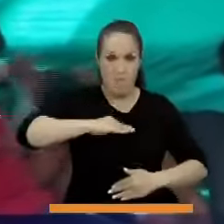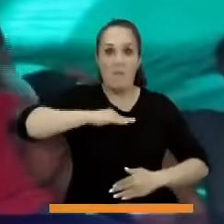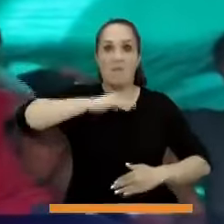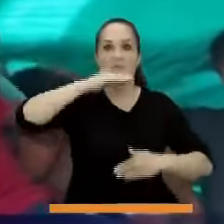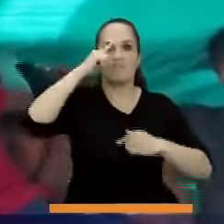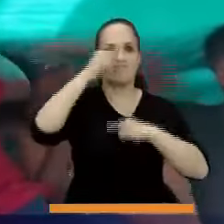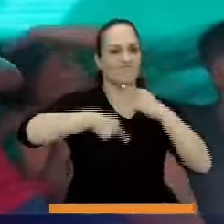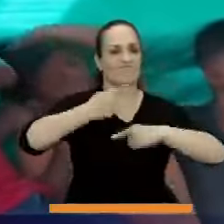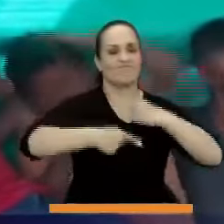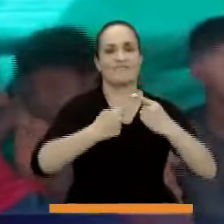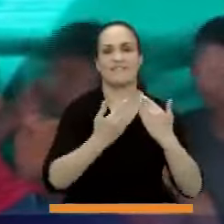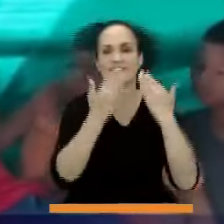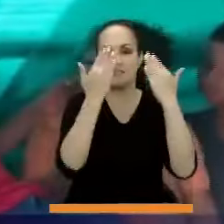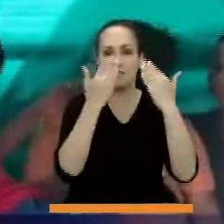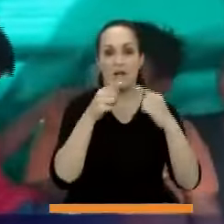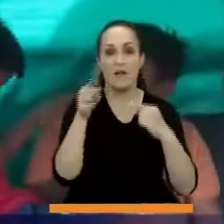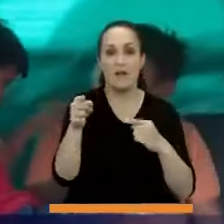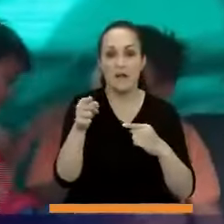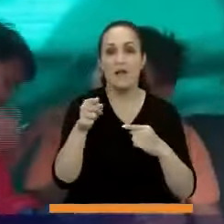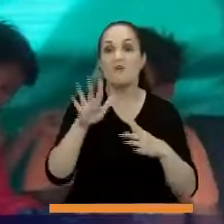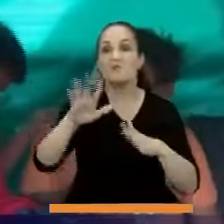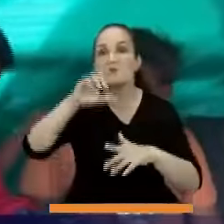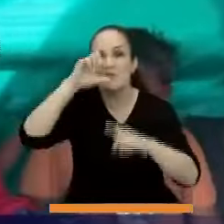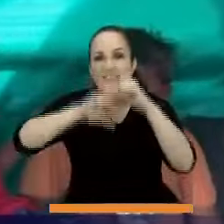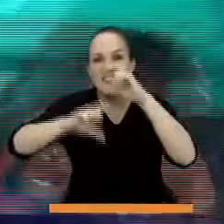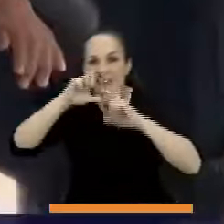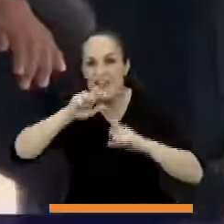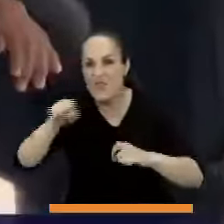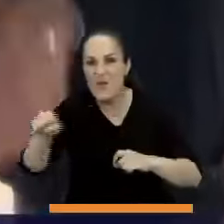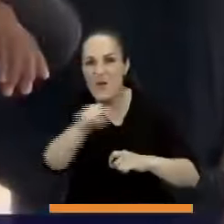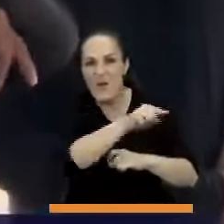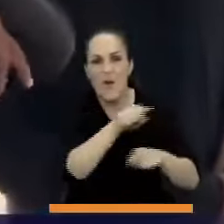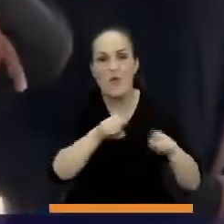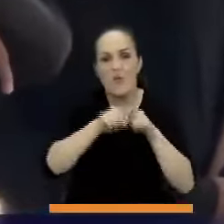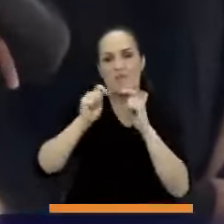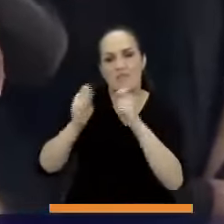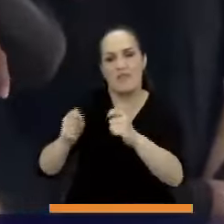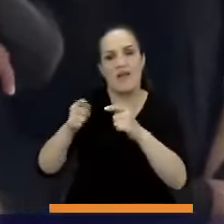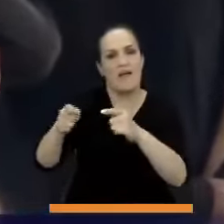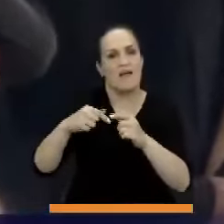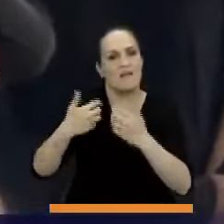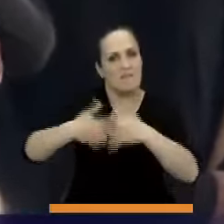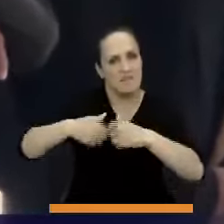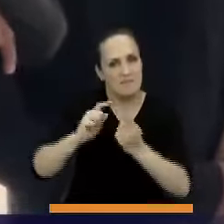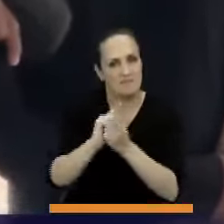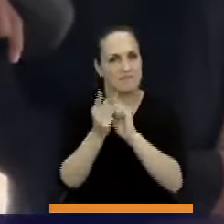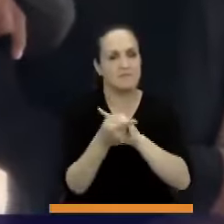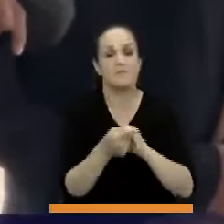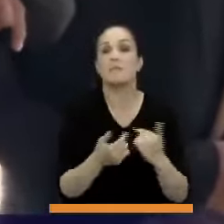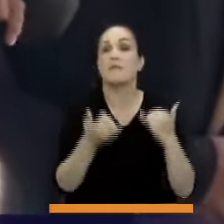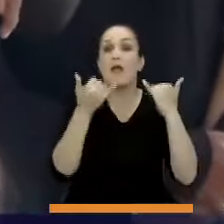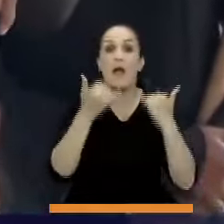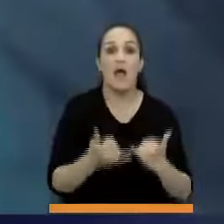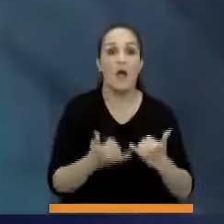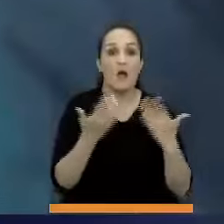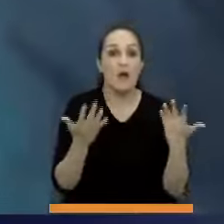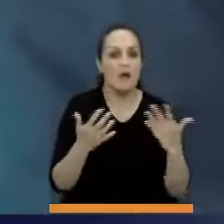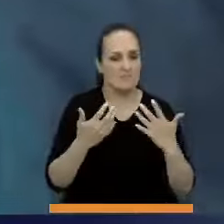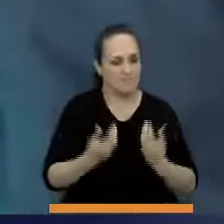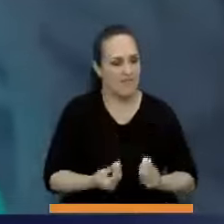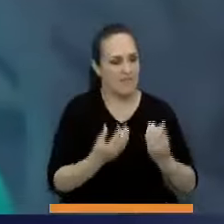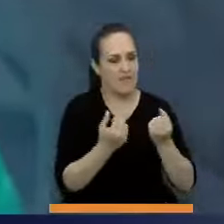multiplique. Todos estos cerditos se vuelvan su empresa. Con estas inversiones, el gobierno del cambio fortalece la economía